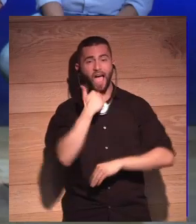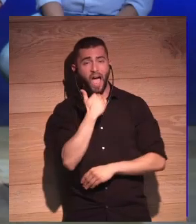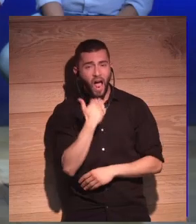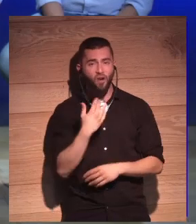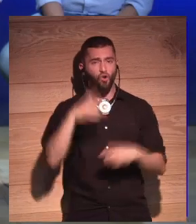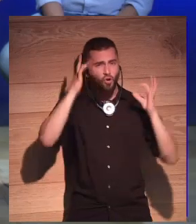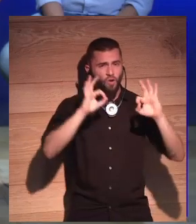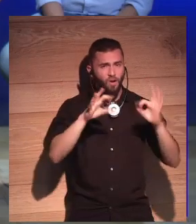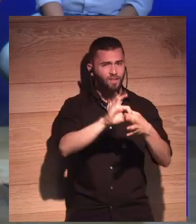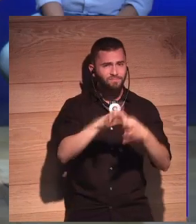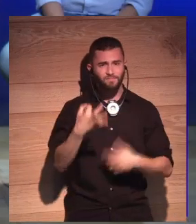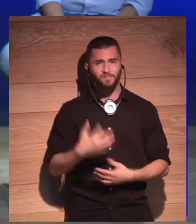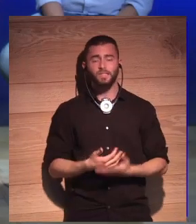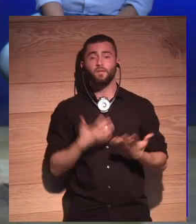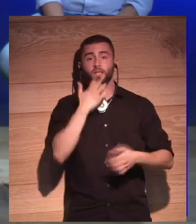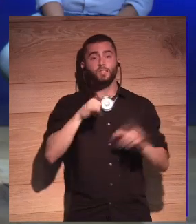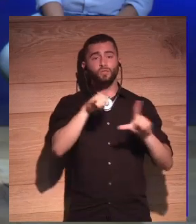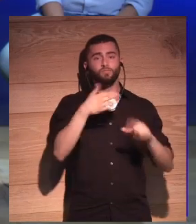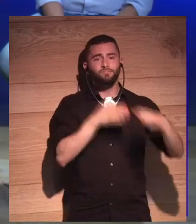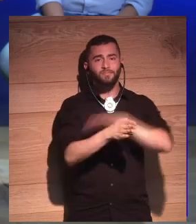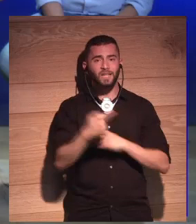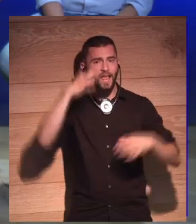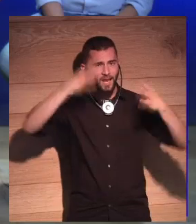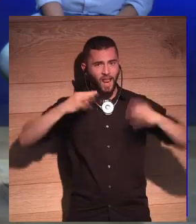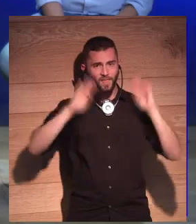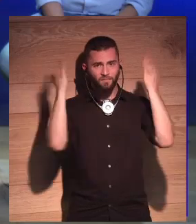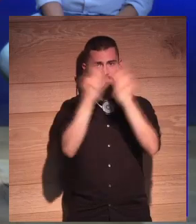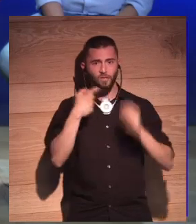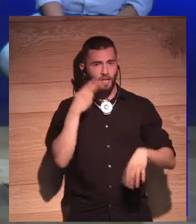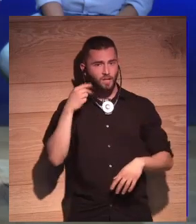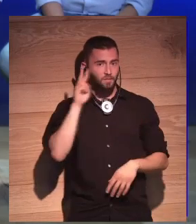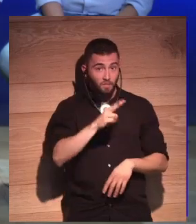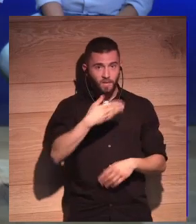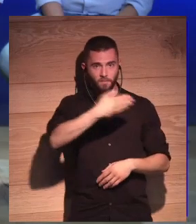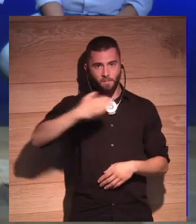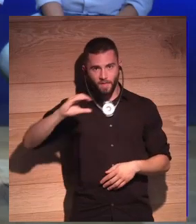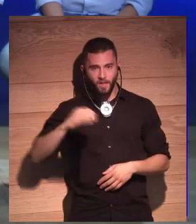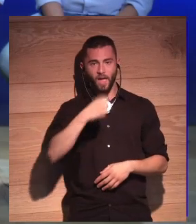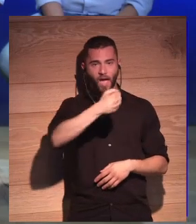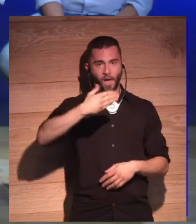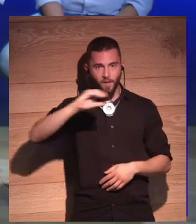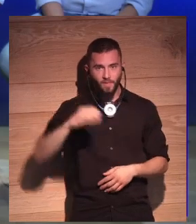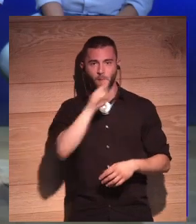tuviera sentido. Si entráis en YouTube y buscáis realidad virtual, BBC, ABC